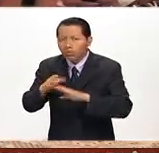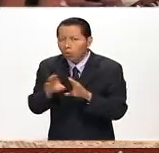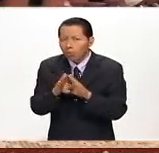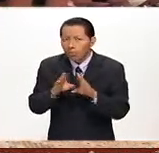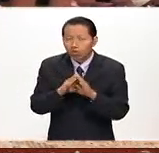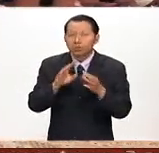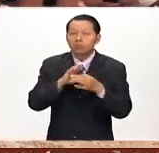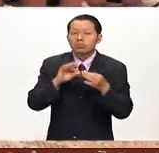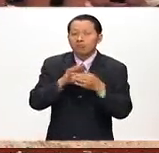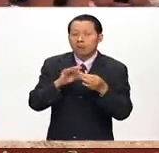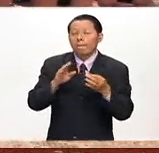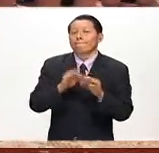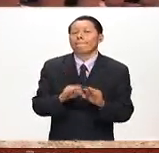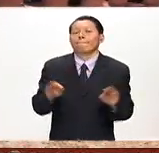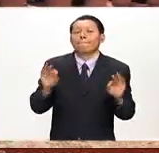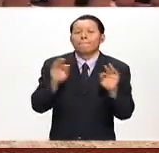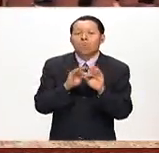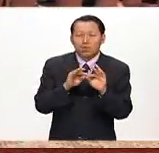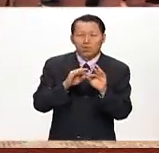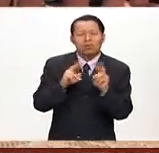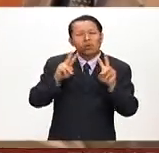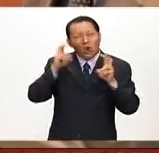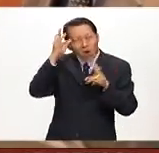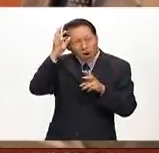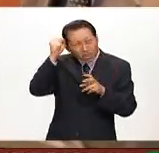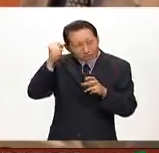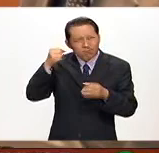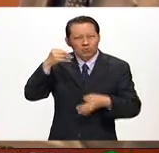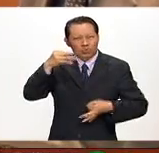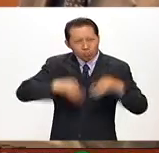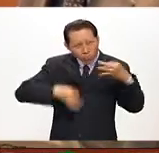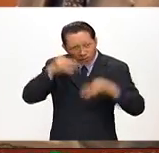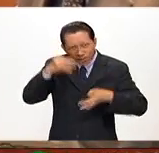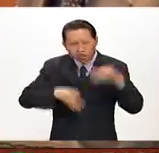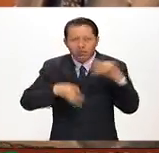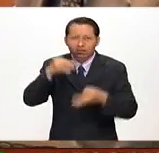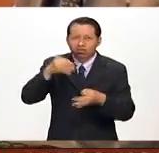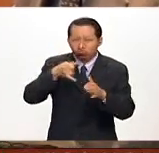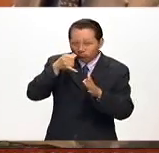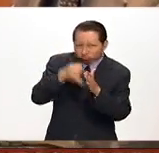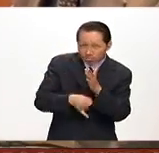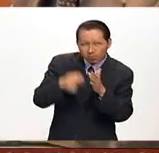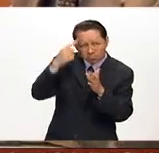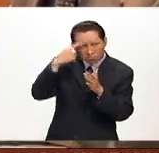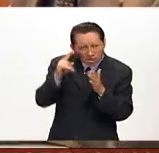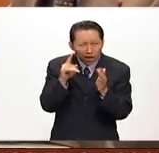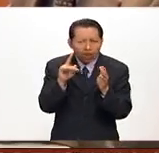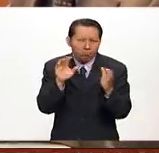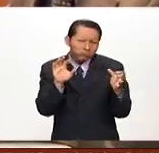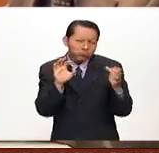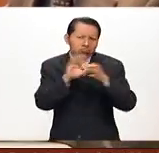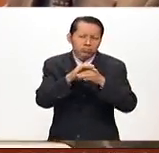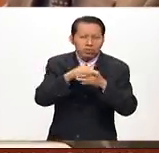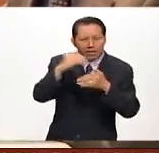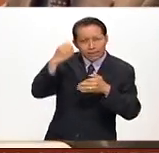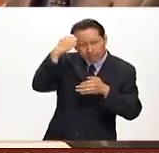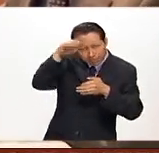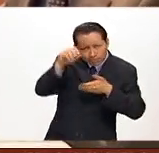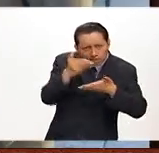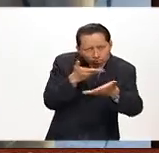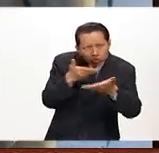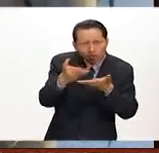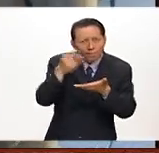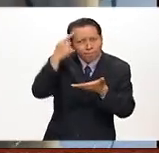será enriquecedor y más allá de conceptos jurídicos abstractos para encontrar coincidencias, así como el intercambio de experiencias en el